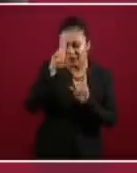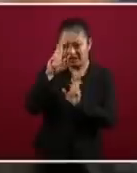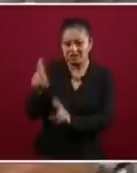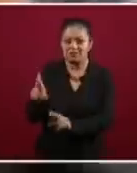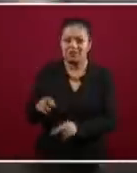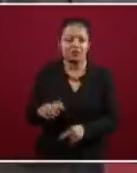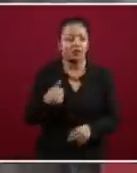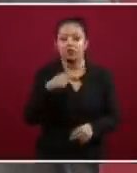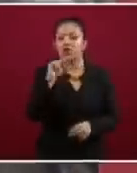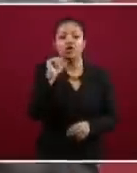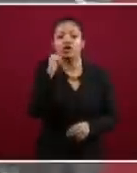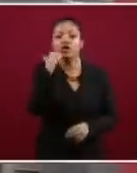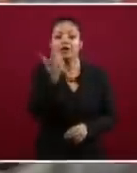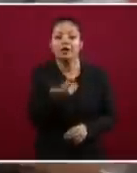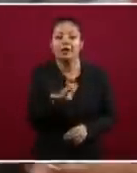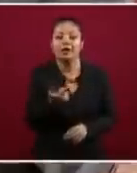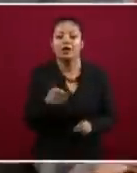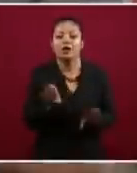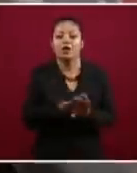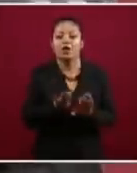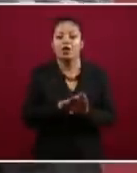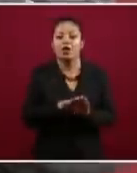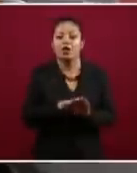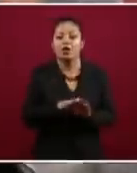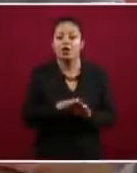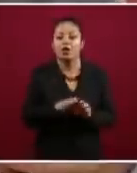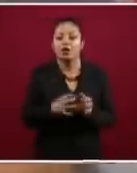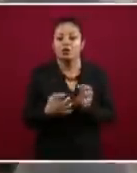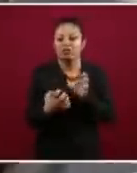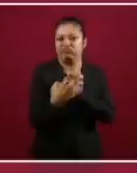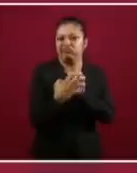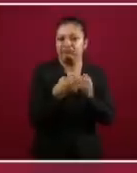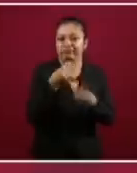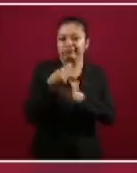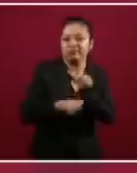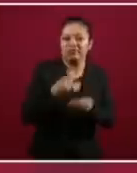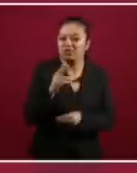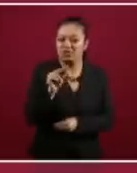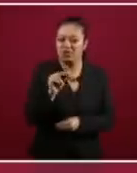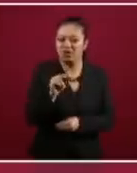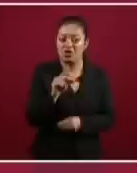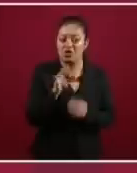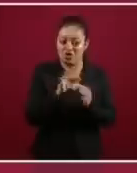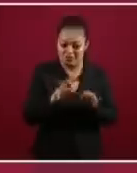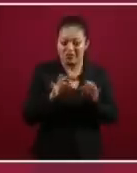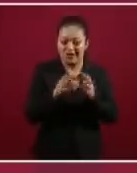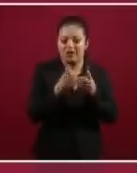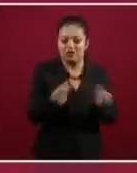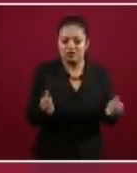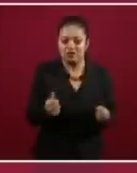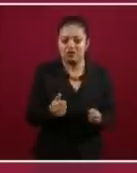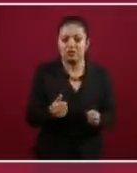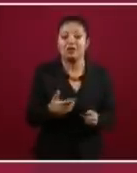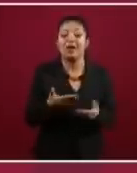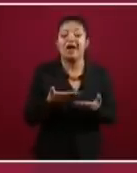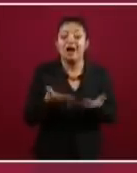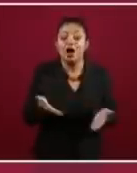porque no queremos la confrontación, vamos resolviendo el problema. Nada más que se entienda que esto ya cambió.